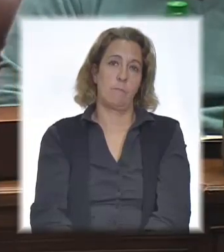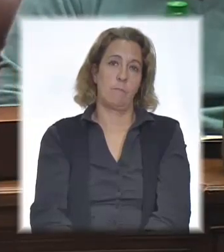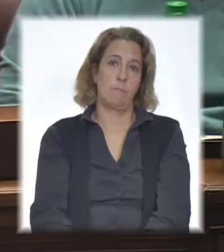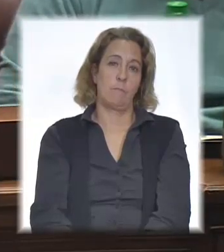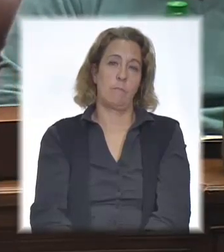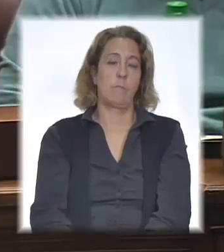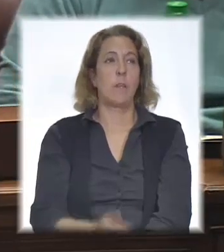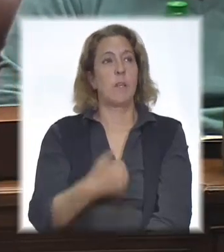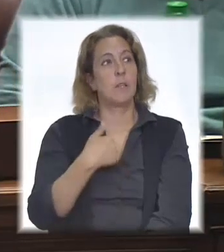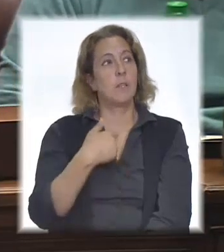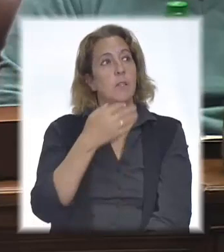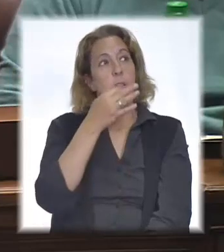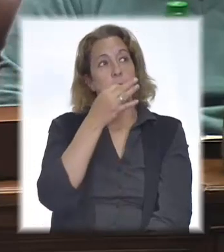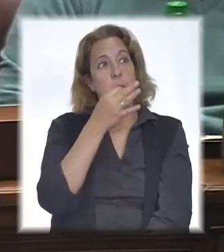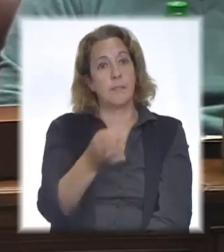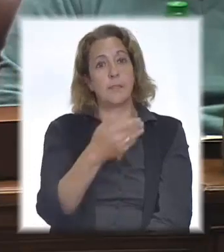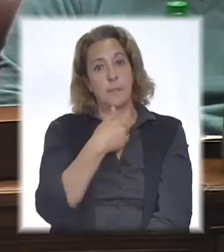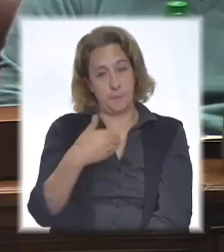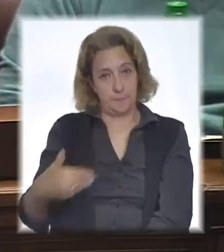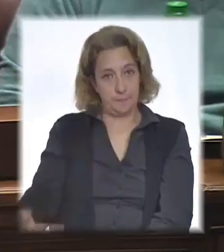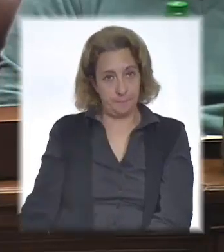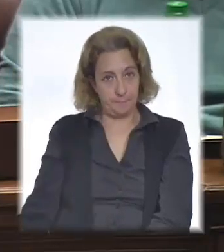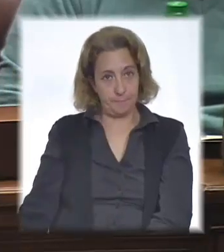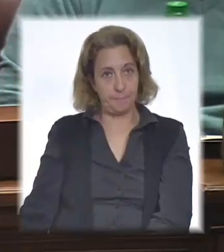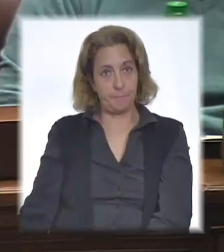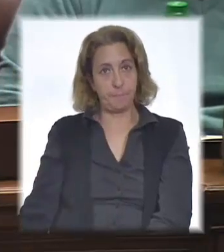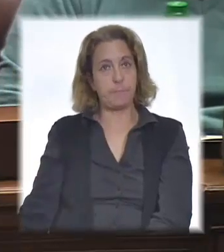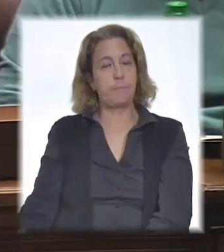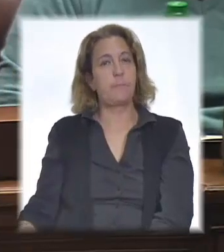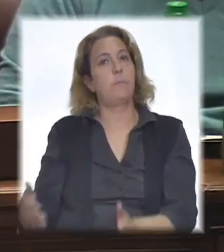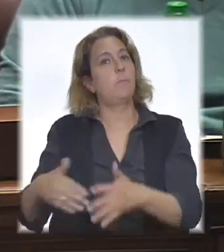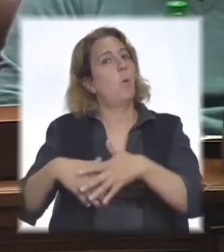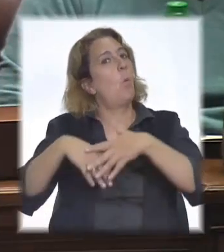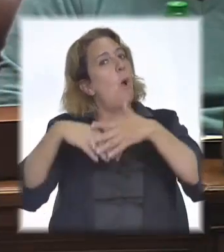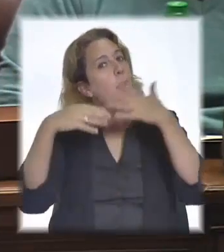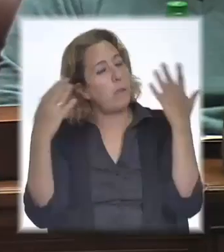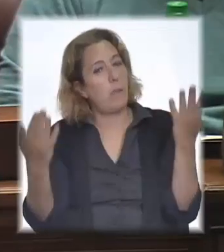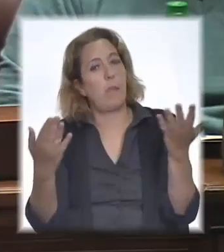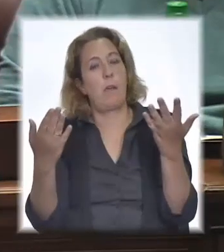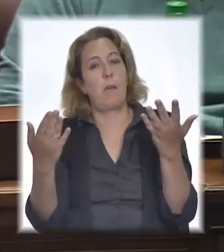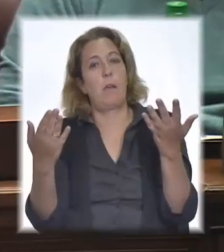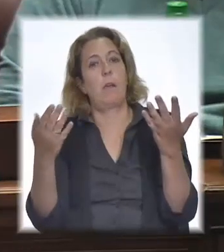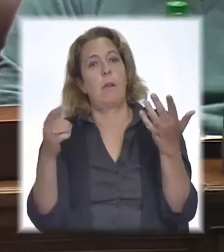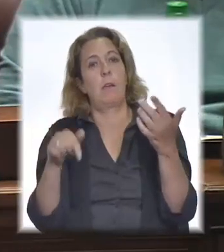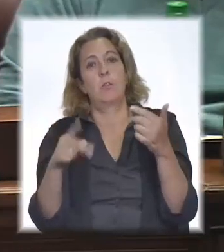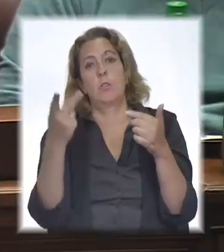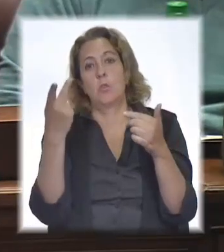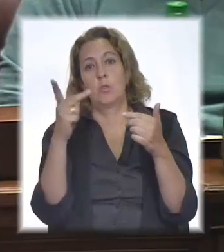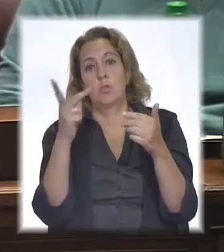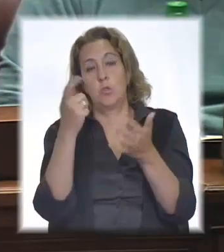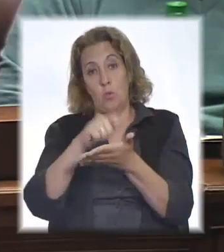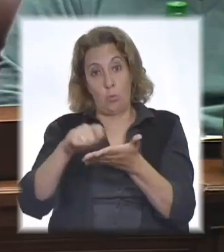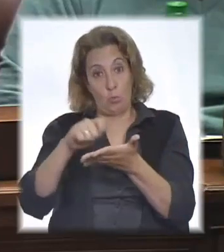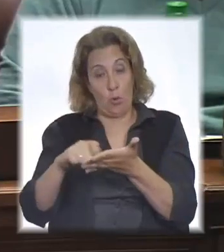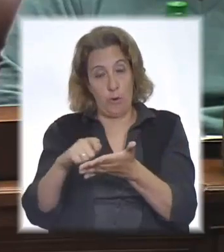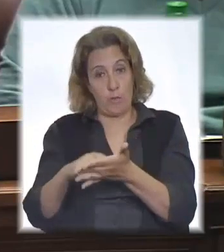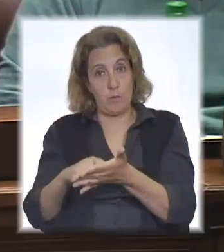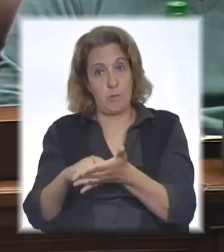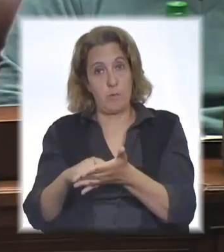y yo decía el presidente que cualquiera de estos dos de estos dos autores